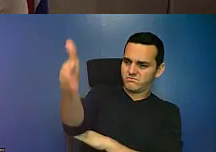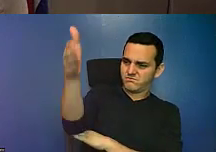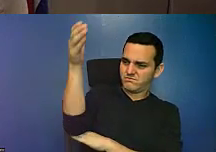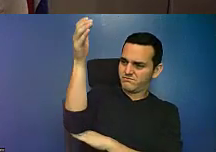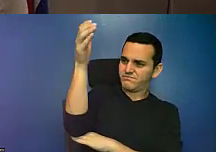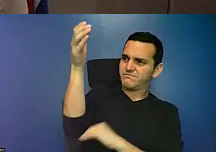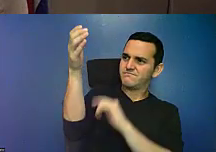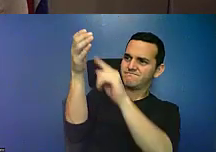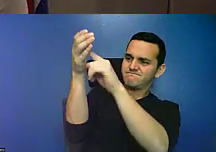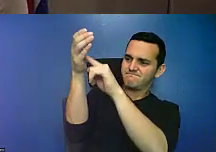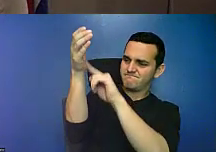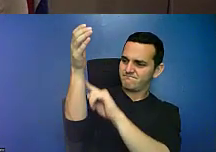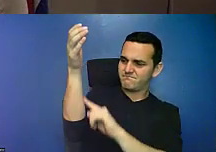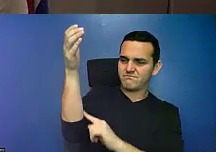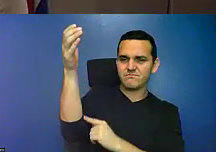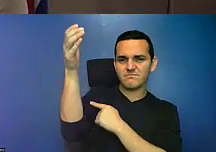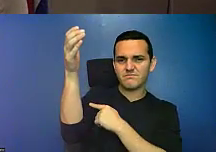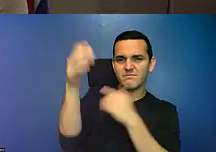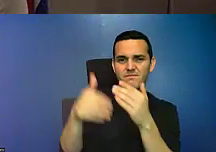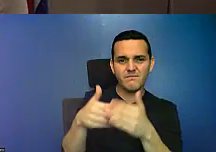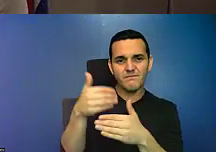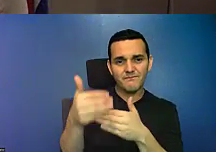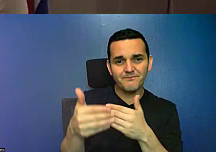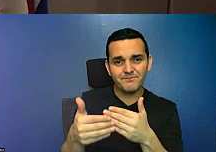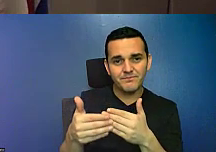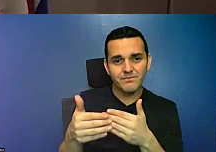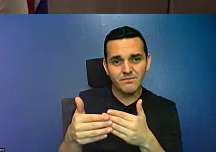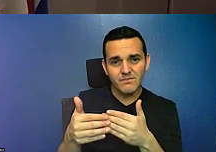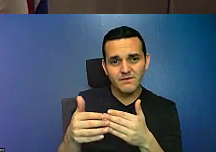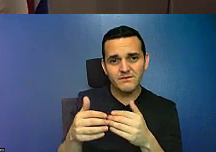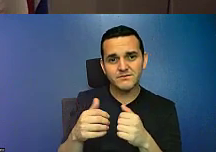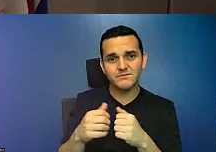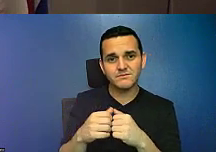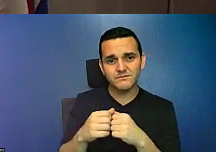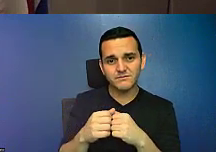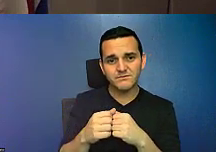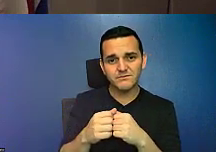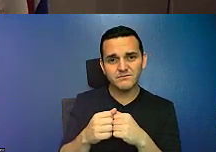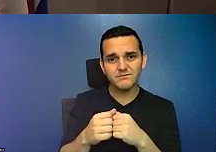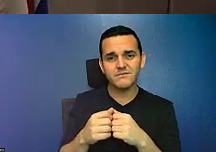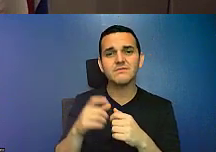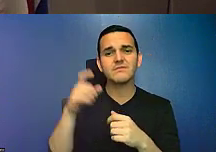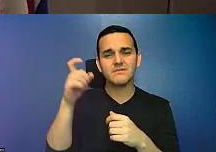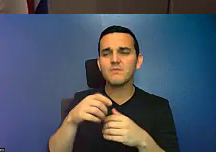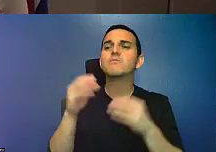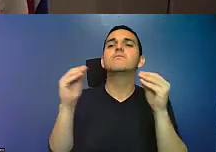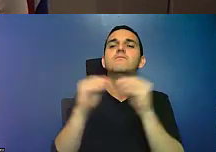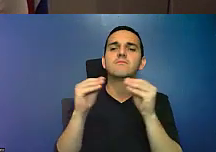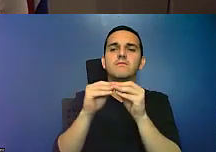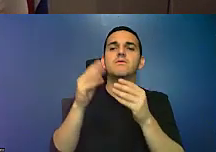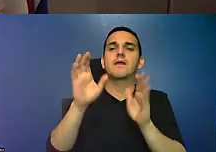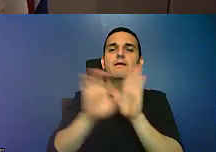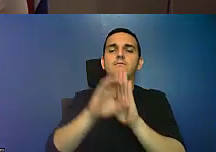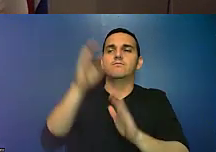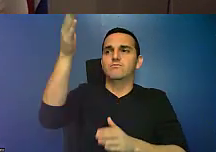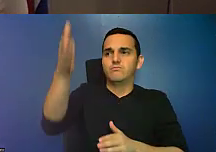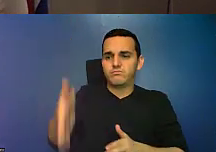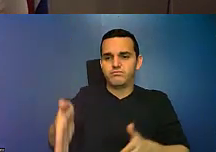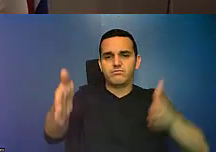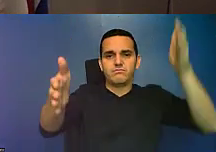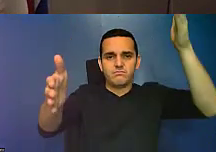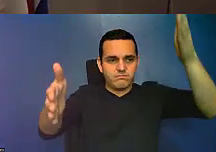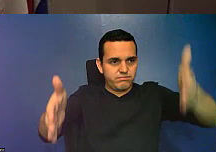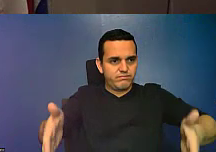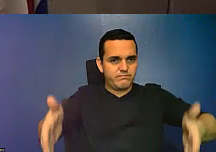Ya después se pueden hacer otras etapas como un tronco, dos articulaciones más. Y el control